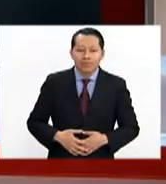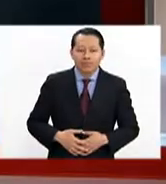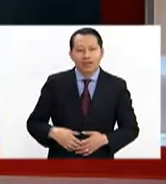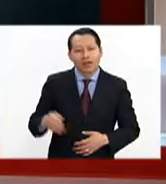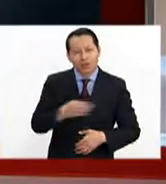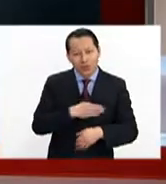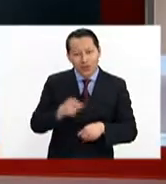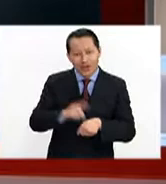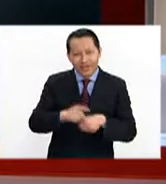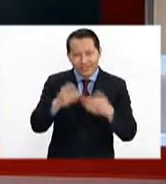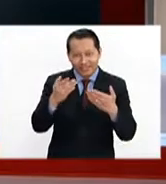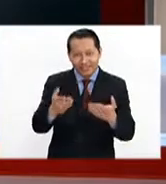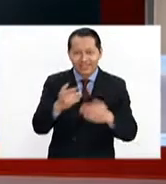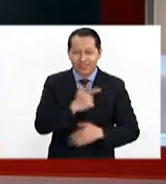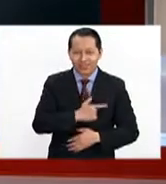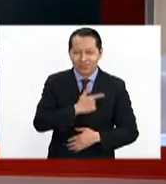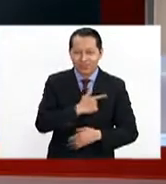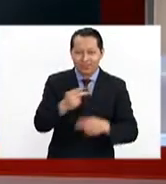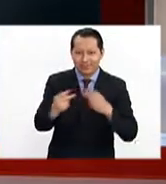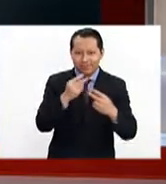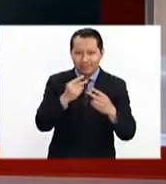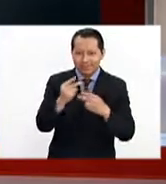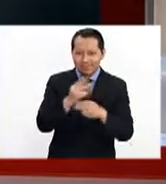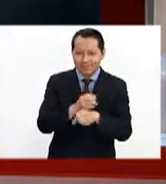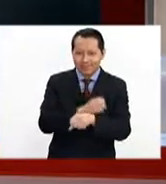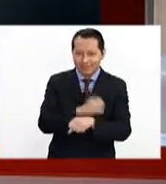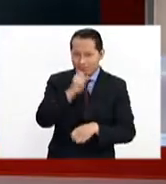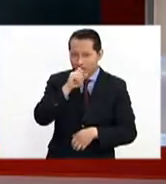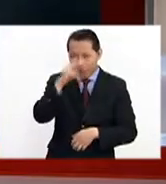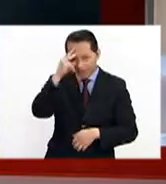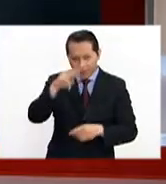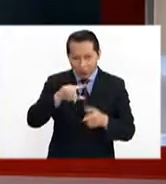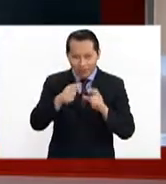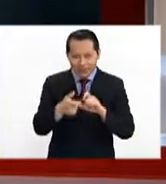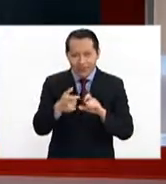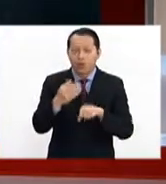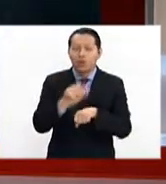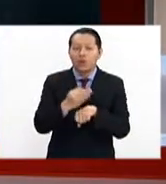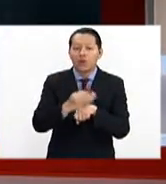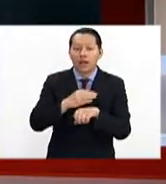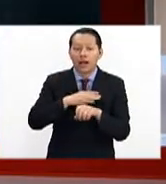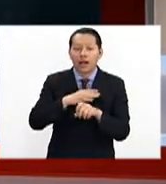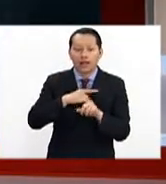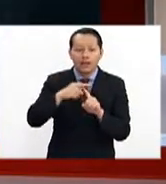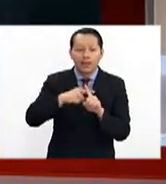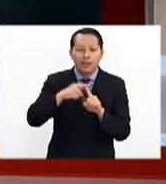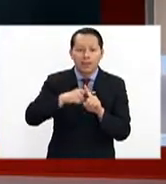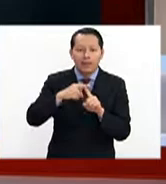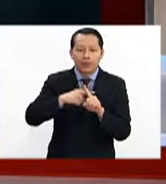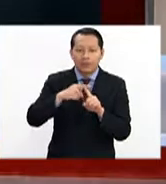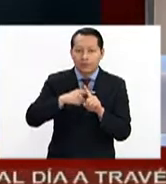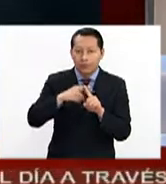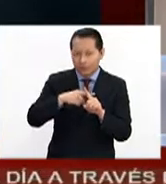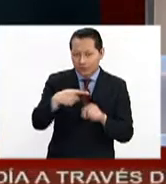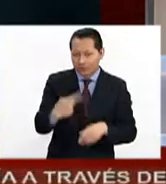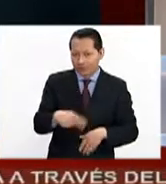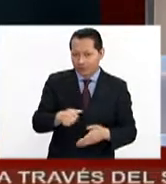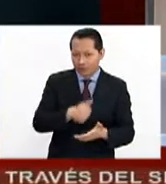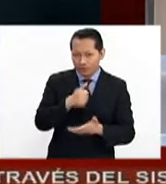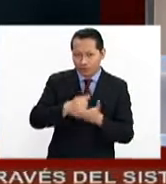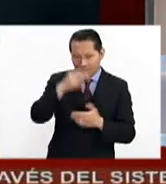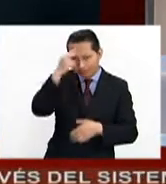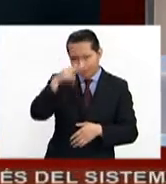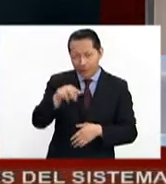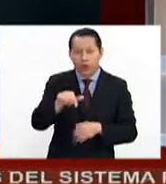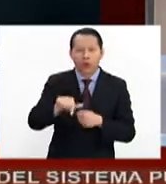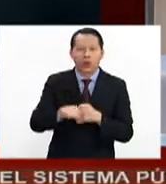Muy buenos días, qué gusto que nos acompañe en una edición más de México al Día. En este momento, la temperatura aquí en la Ciudad de México,